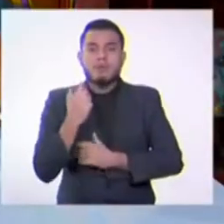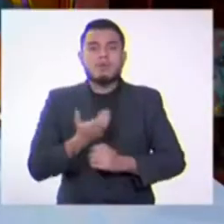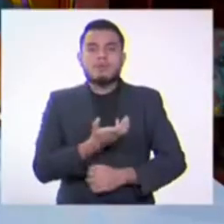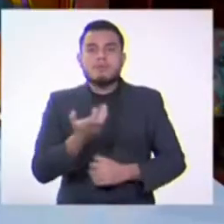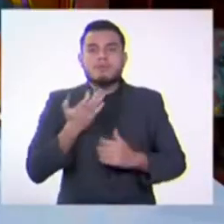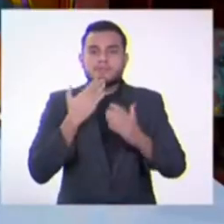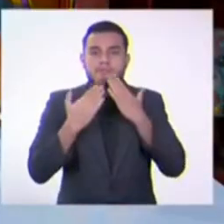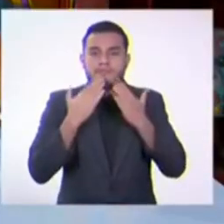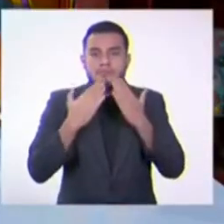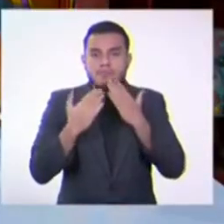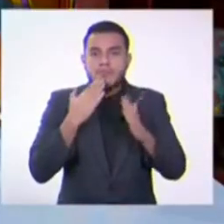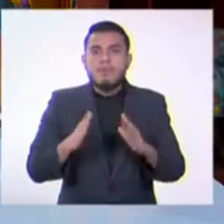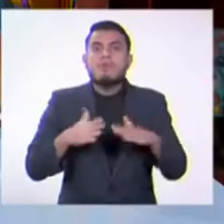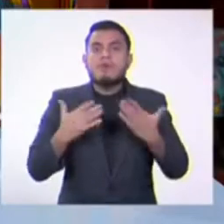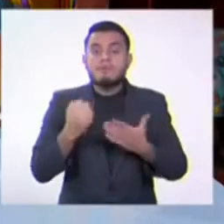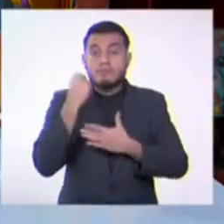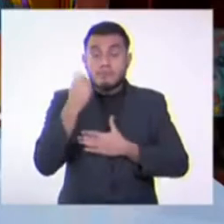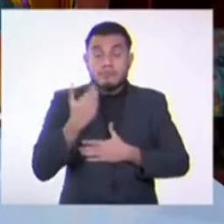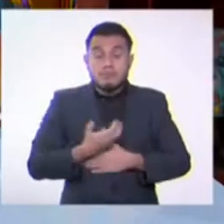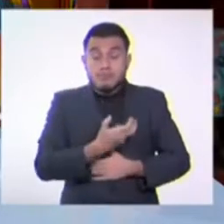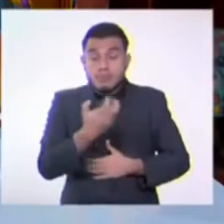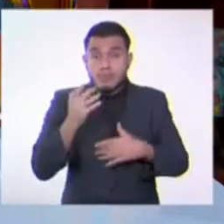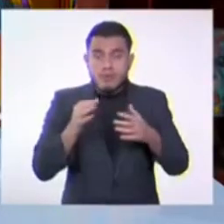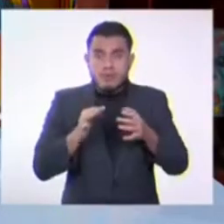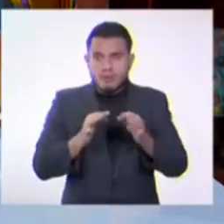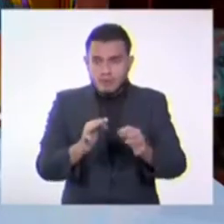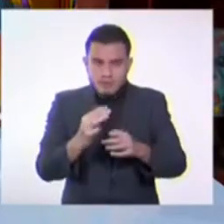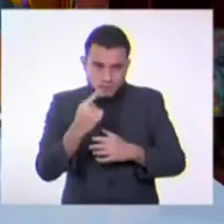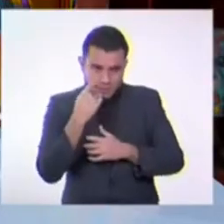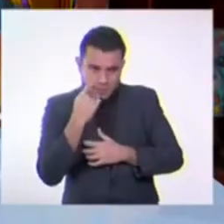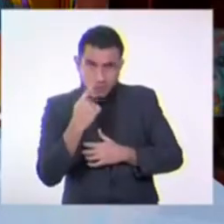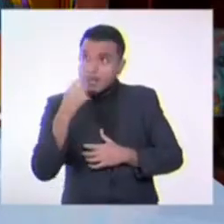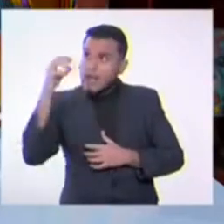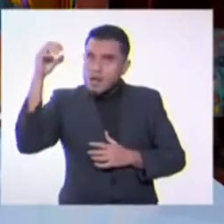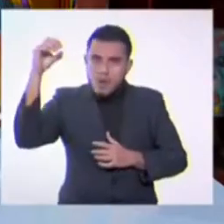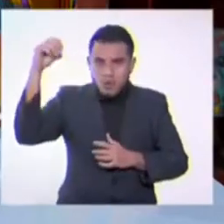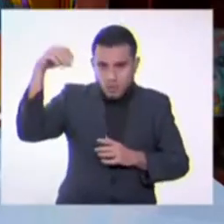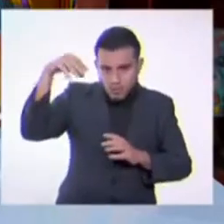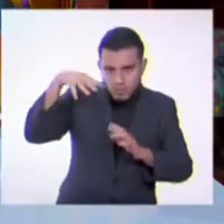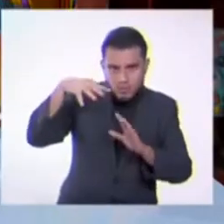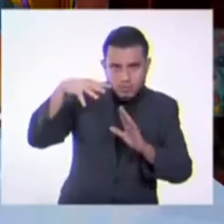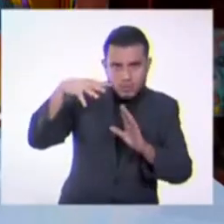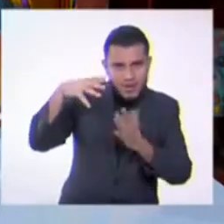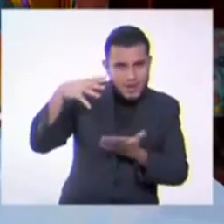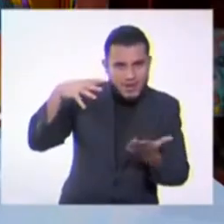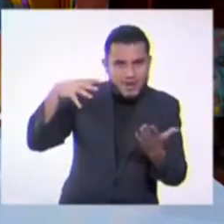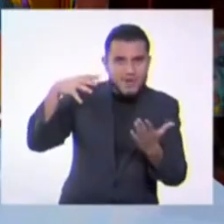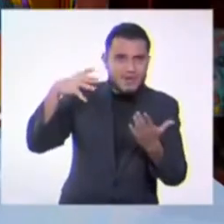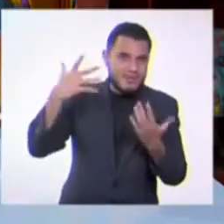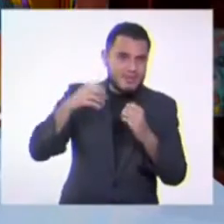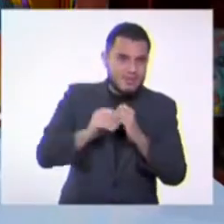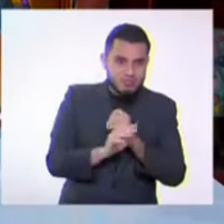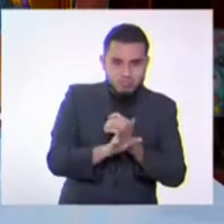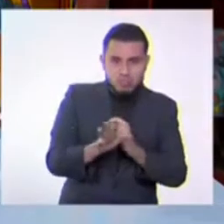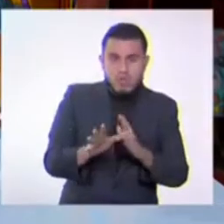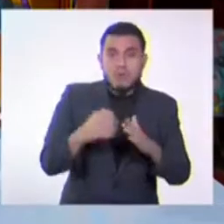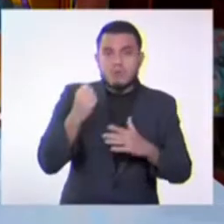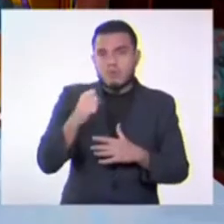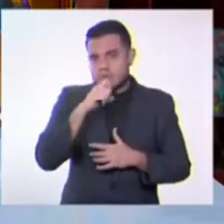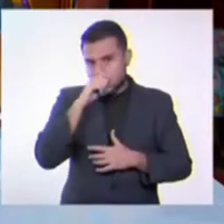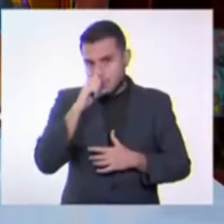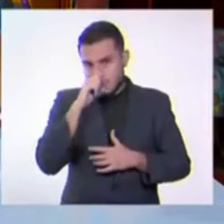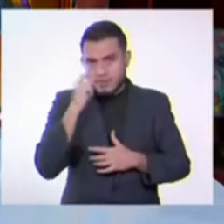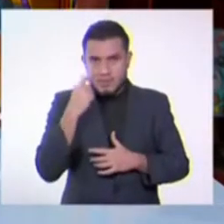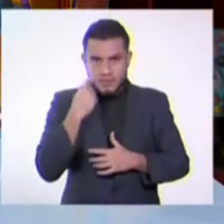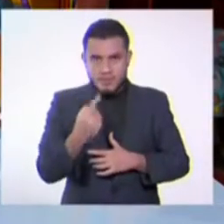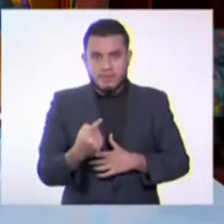¿Por qué es importante saber la manera en la cual refleja la luz los objetos? Es importante por lo siguiente. Vamos